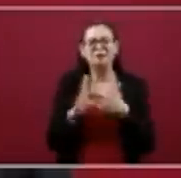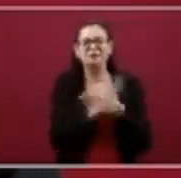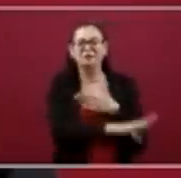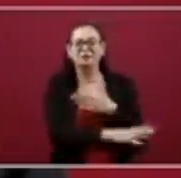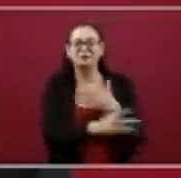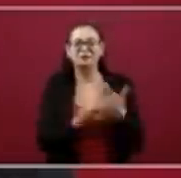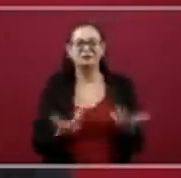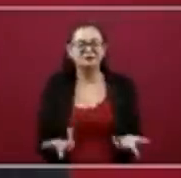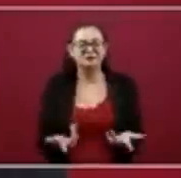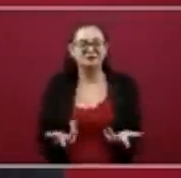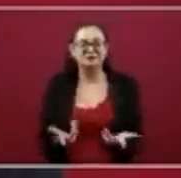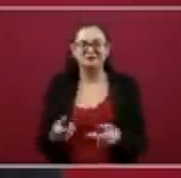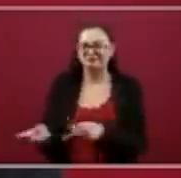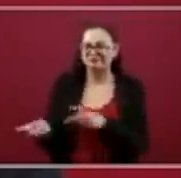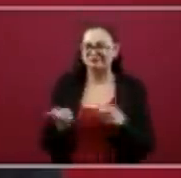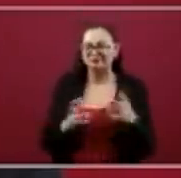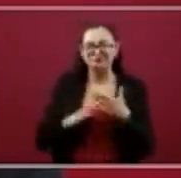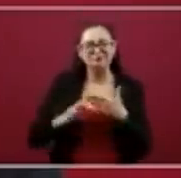estas tranzas,